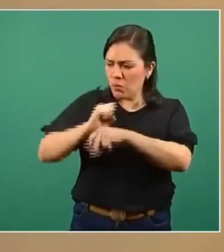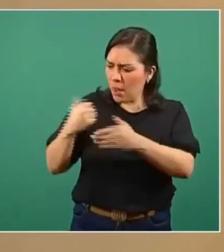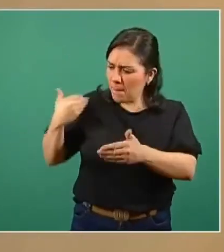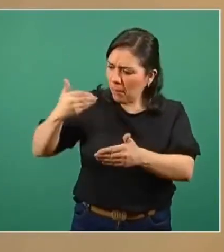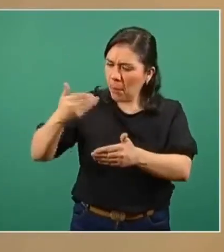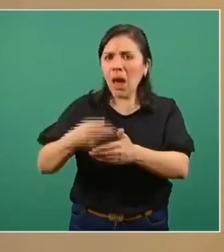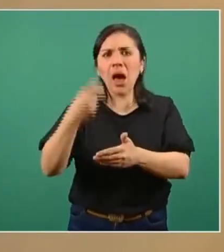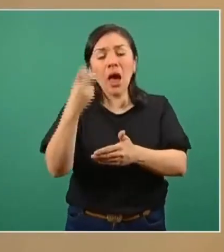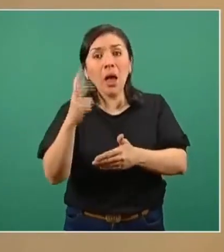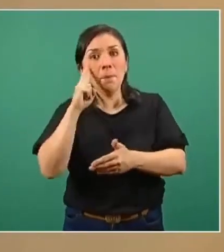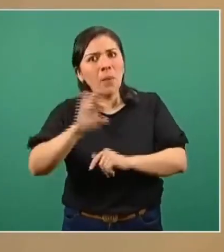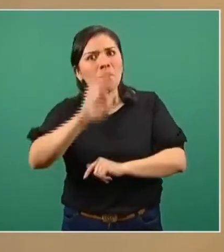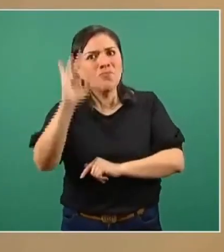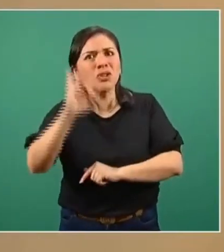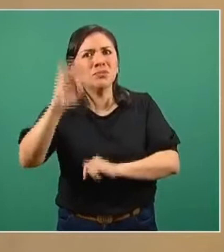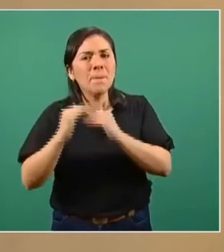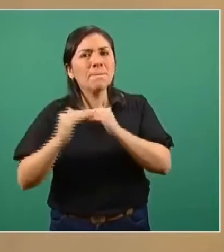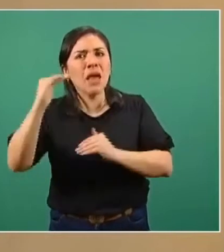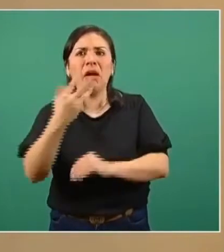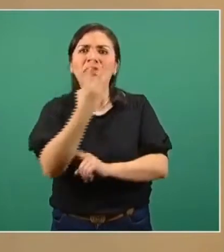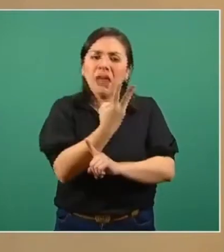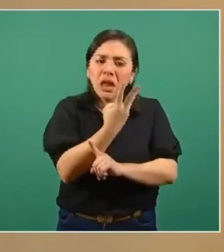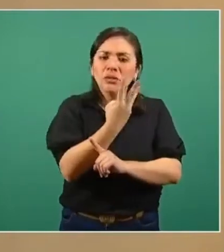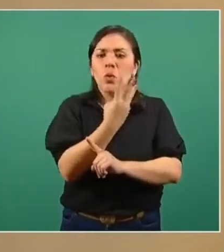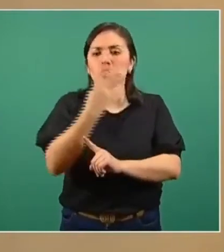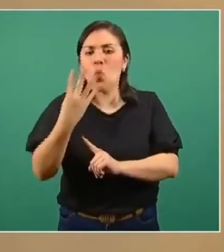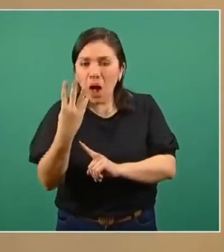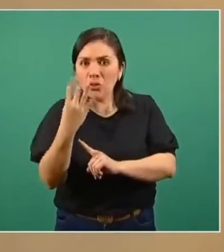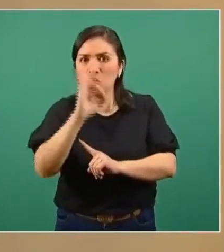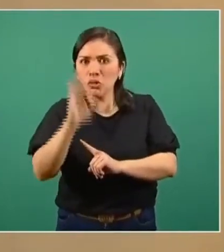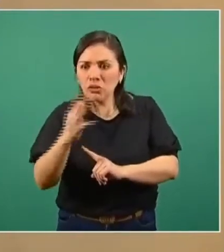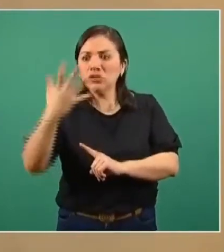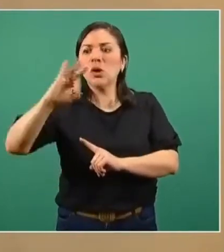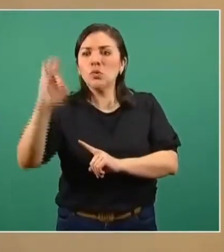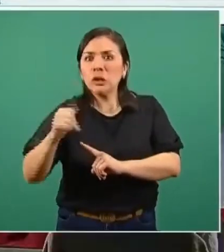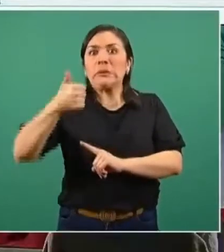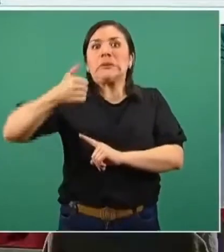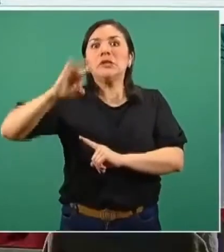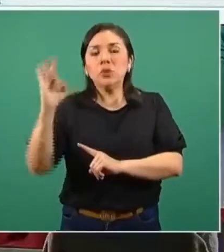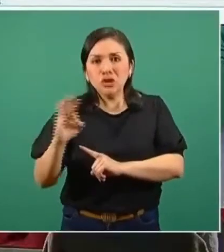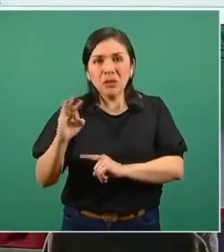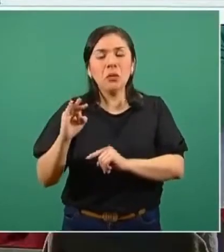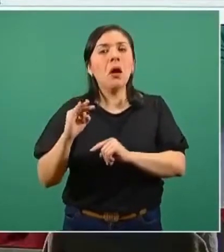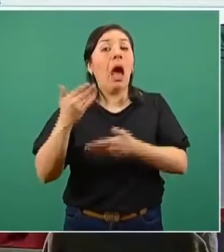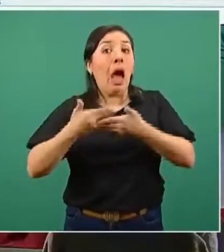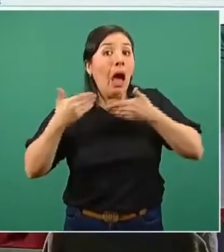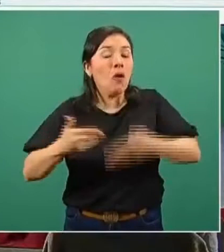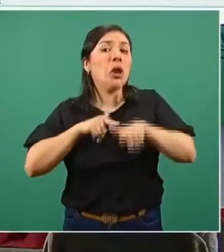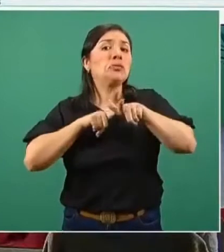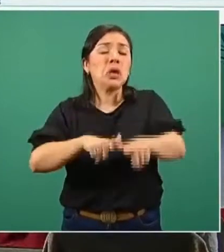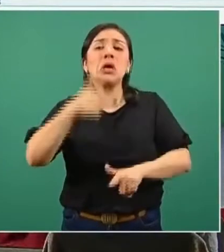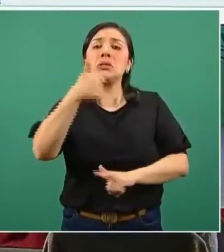ese porcentaje iba creciendo, del 3 subió al 4%, al 5%, al 6% y se ha estacionado en